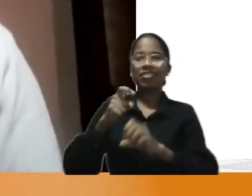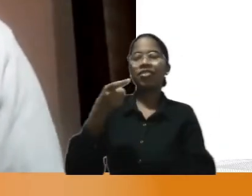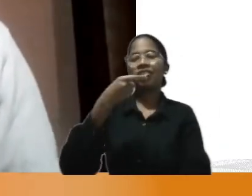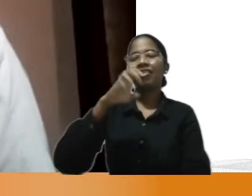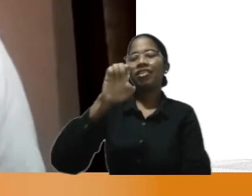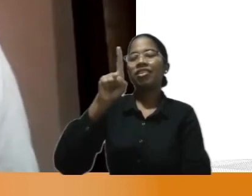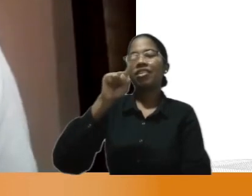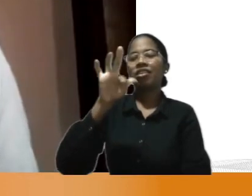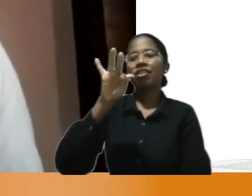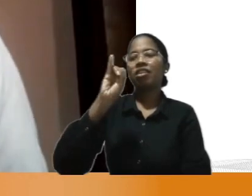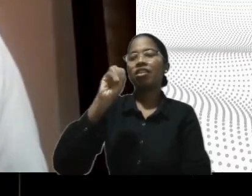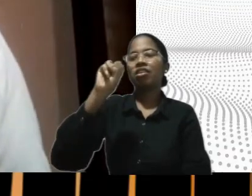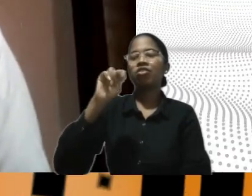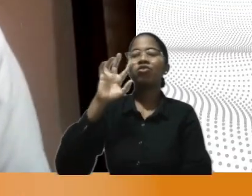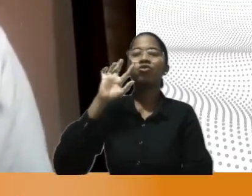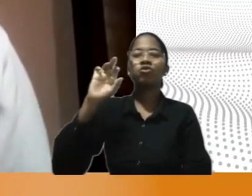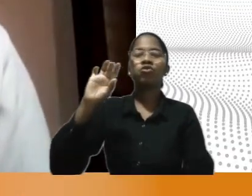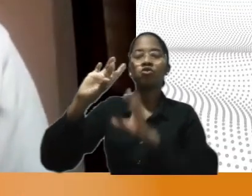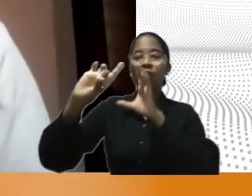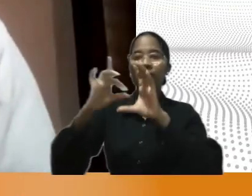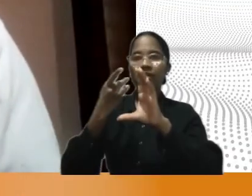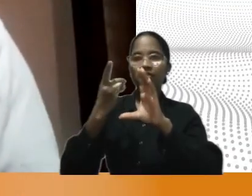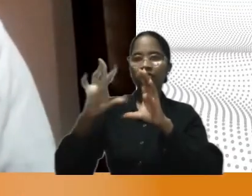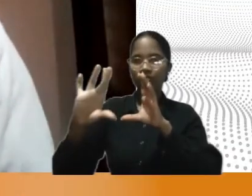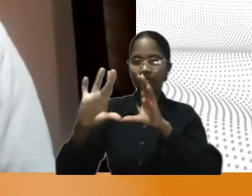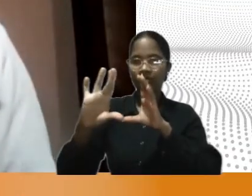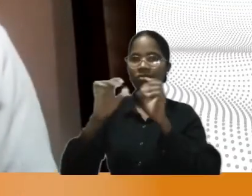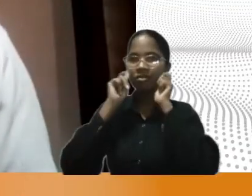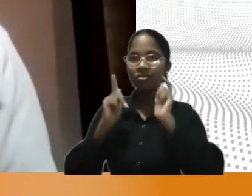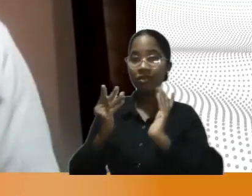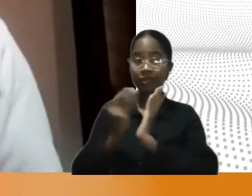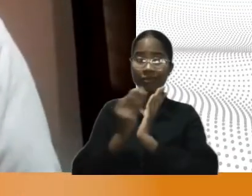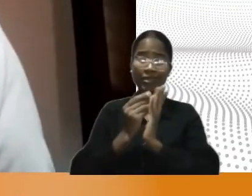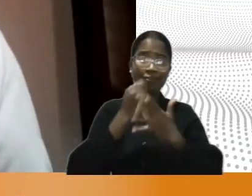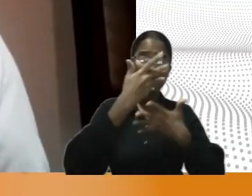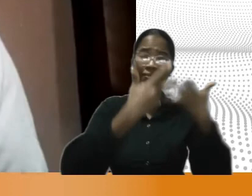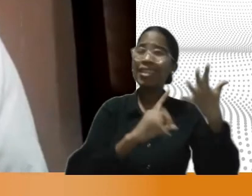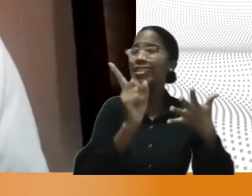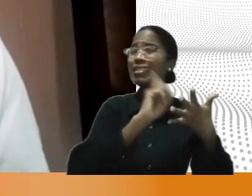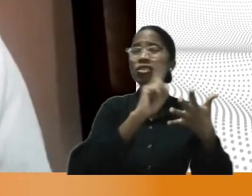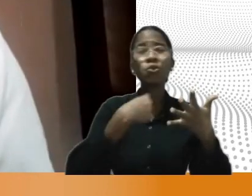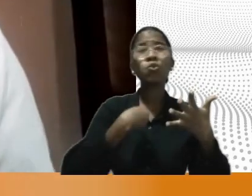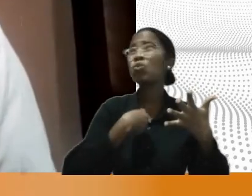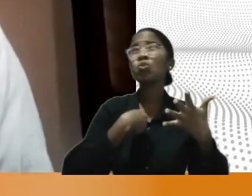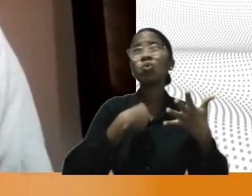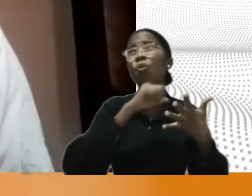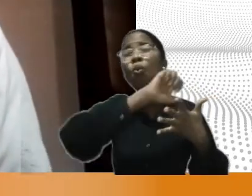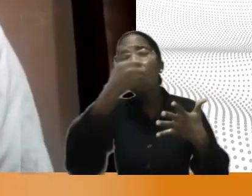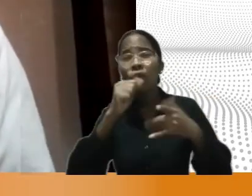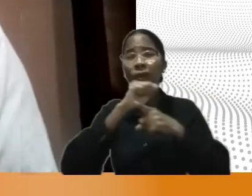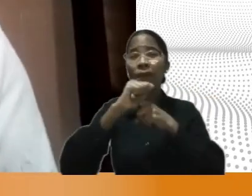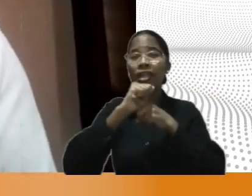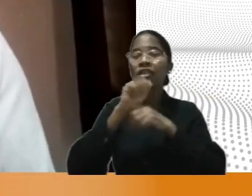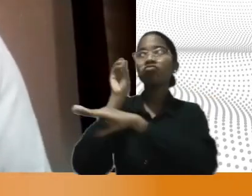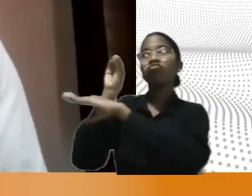Virtual de Aprendices. El aprendiz que opte por otra alternativa, esta debe estar aprobada previamente por